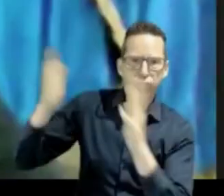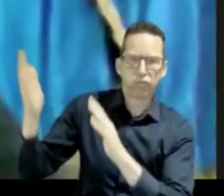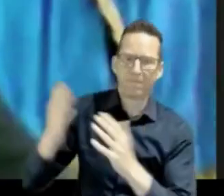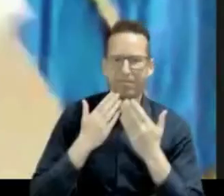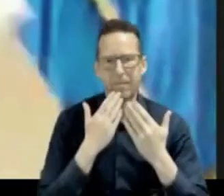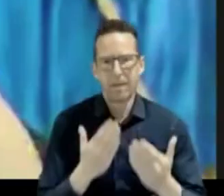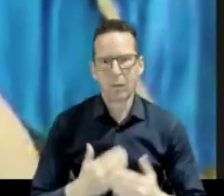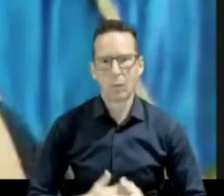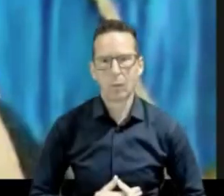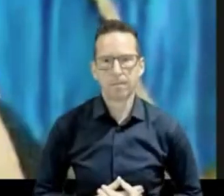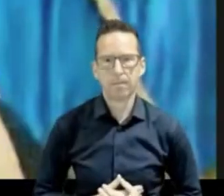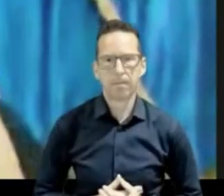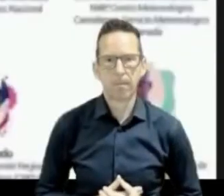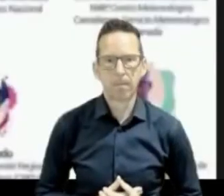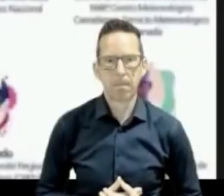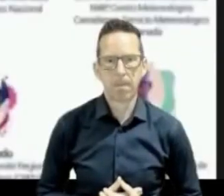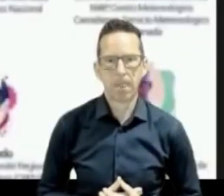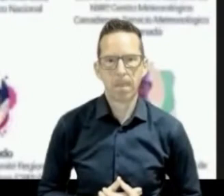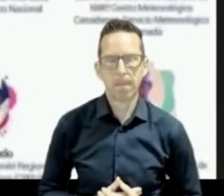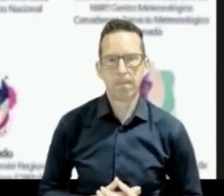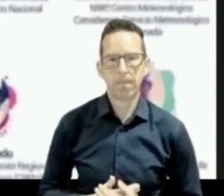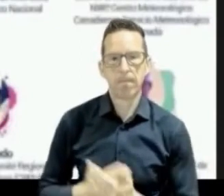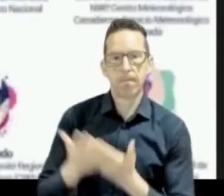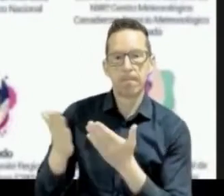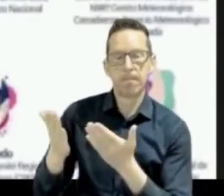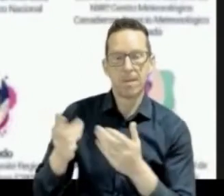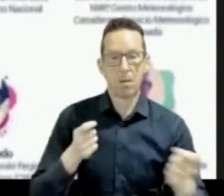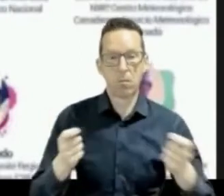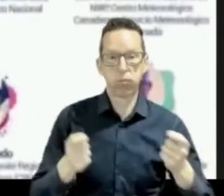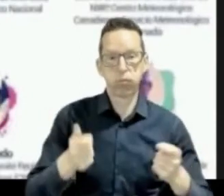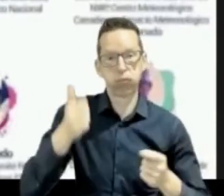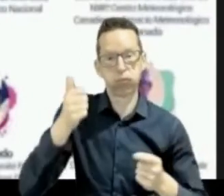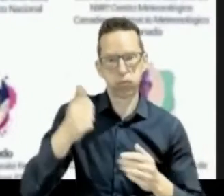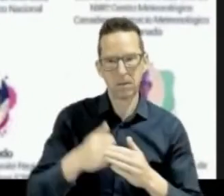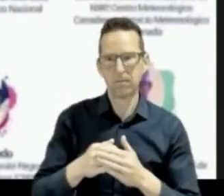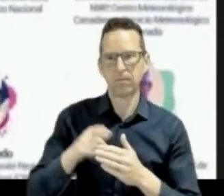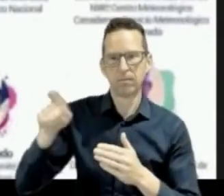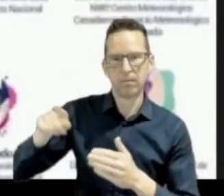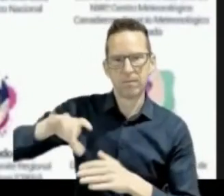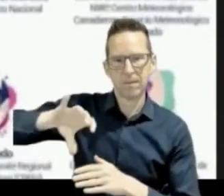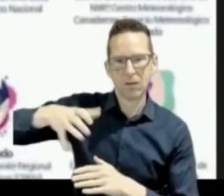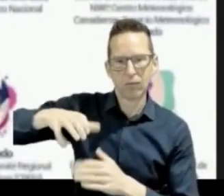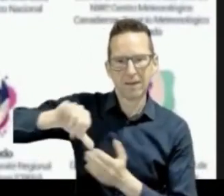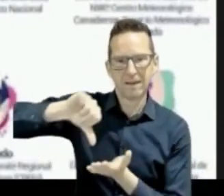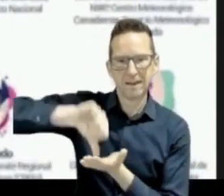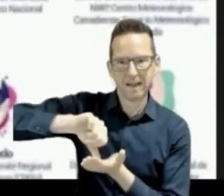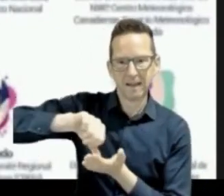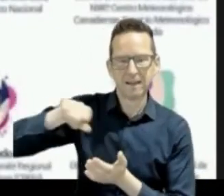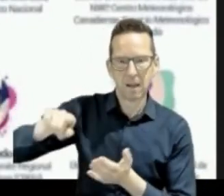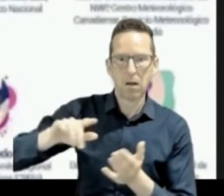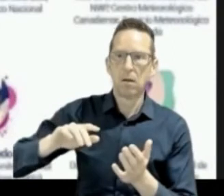He's the director of the National Center for Monitoring and Error Warning of Natural Disaster SEMADEN in Brazil